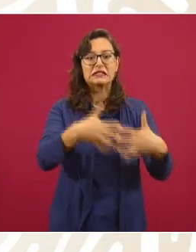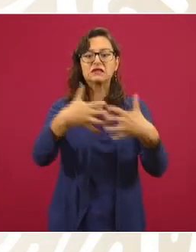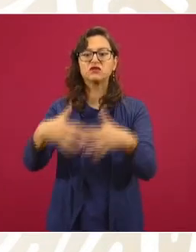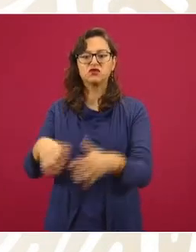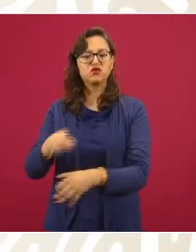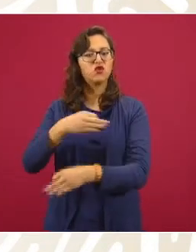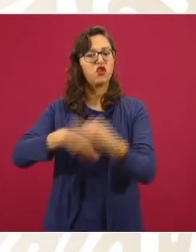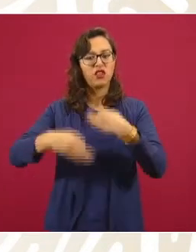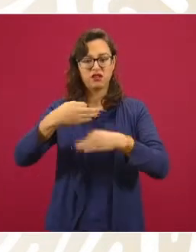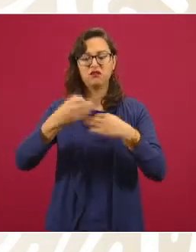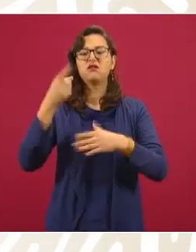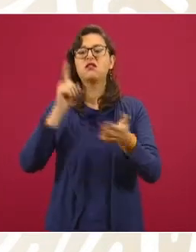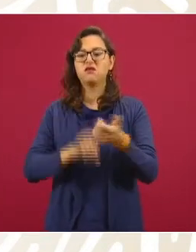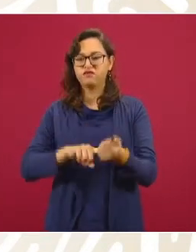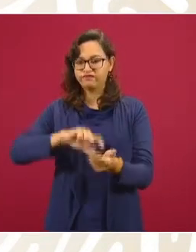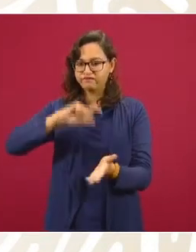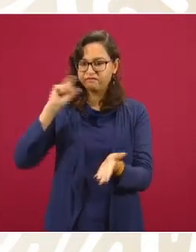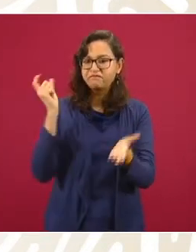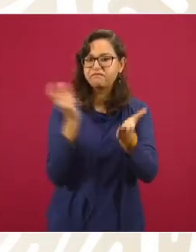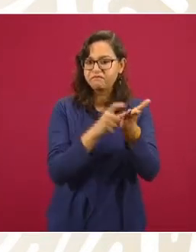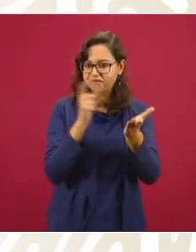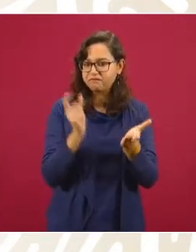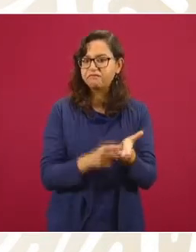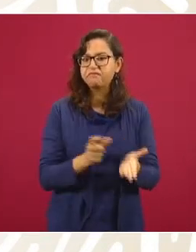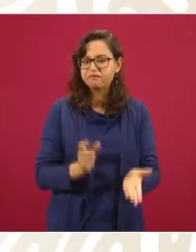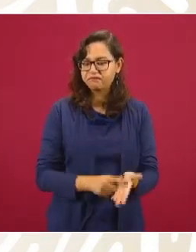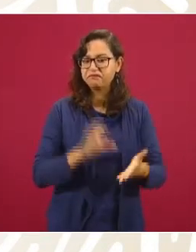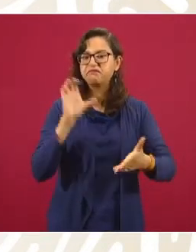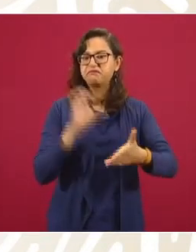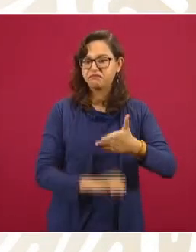alteradores. También encontramos en Oaxaca,